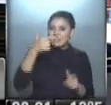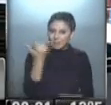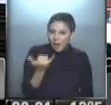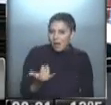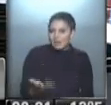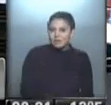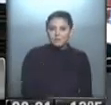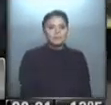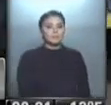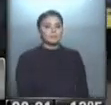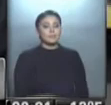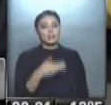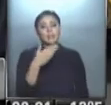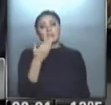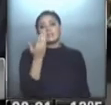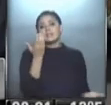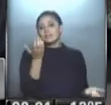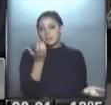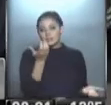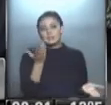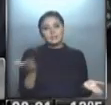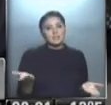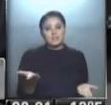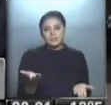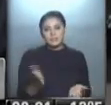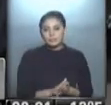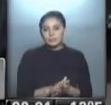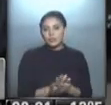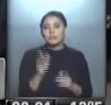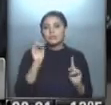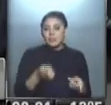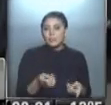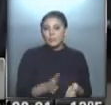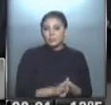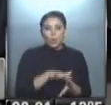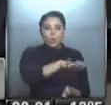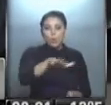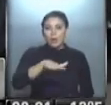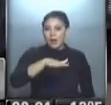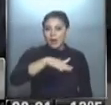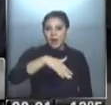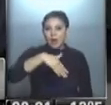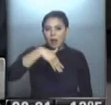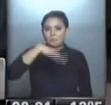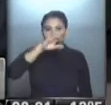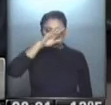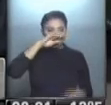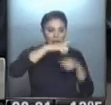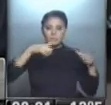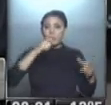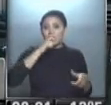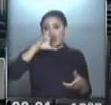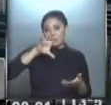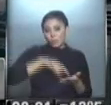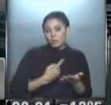más armas entregadas y eso va de la mano con los lugares más populosos o sea la provincia